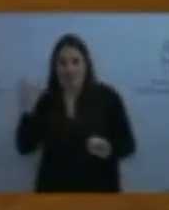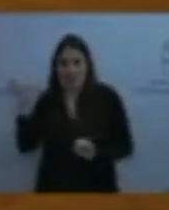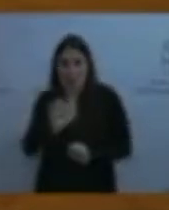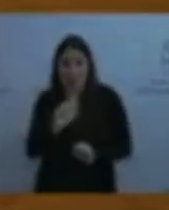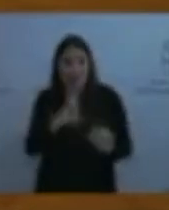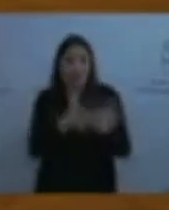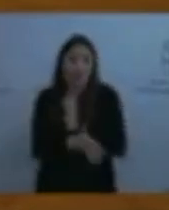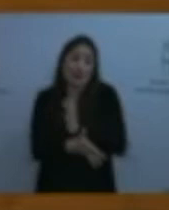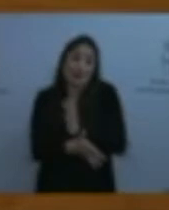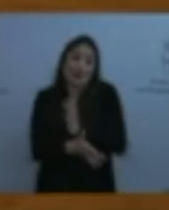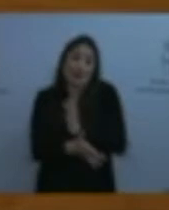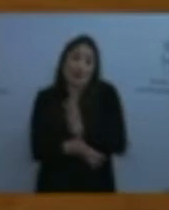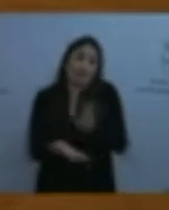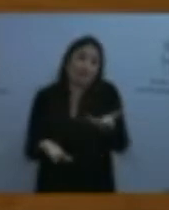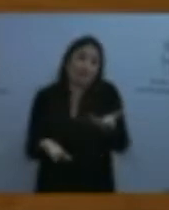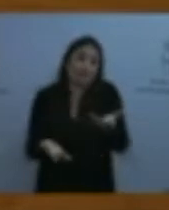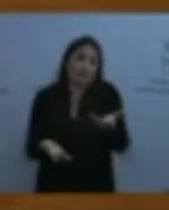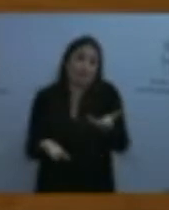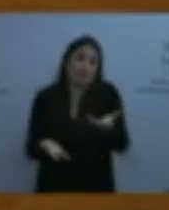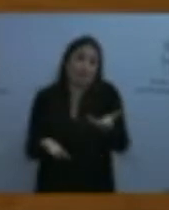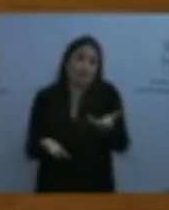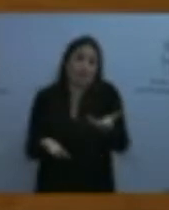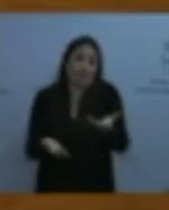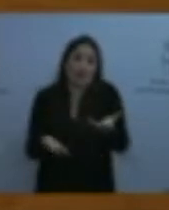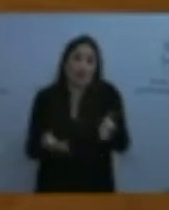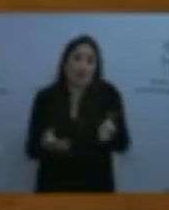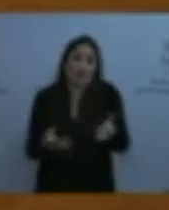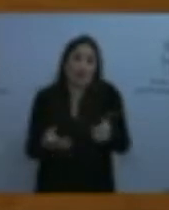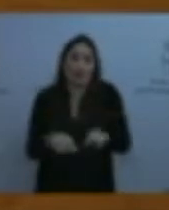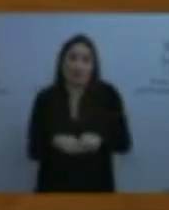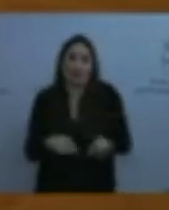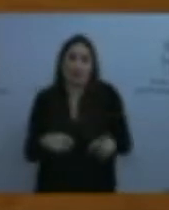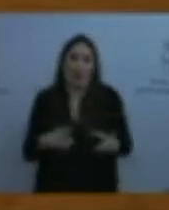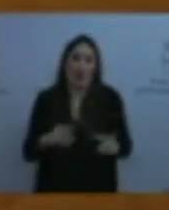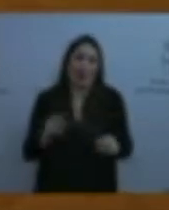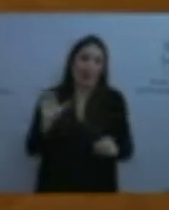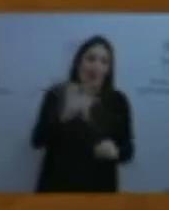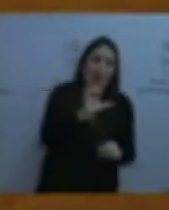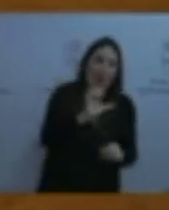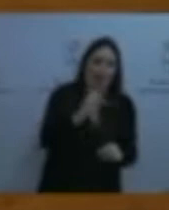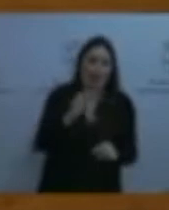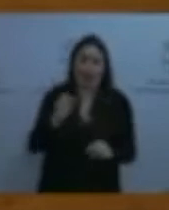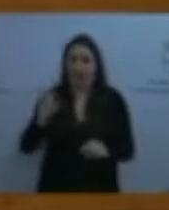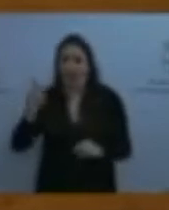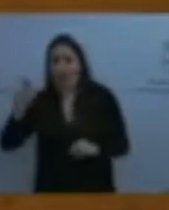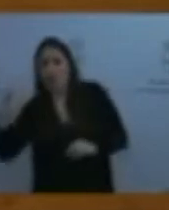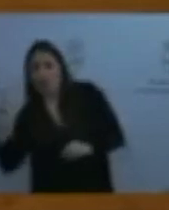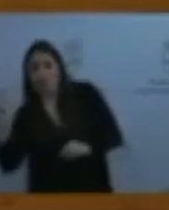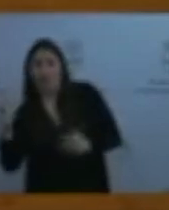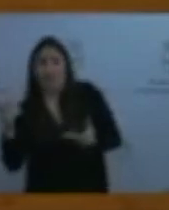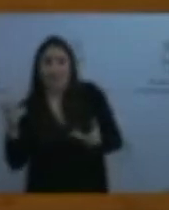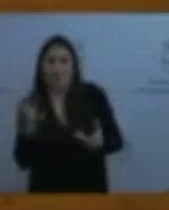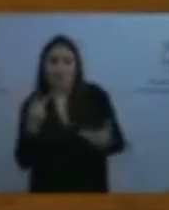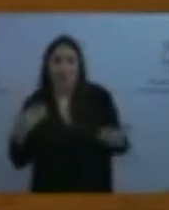implicaría básicamente que un cruce y un choque de trenes entre la Unión Europea y en el Reino Unido, donde parece ser que